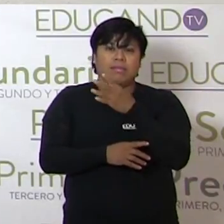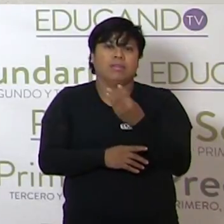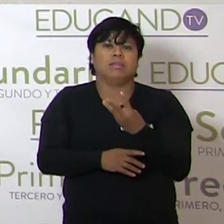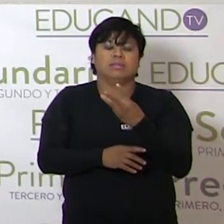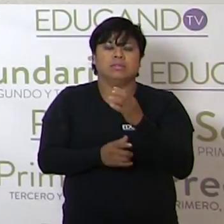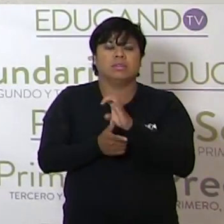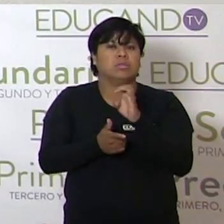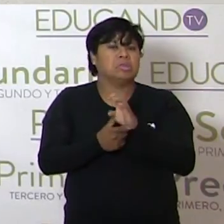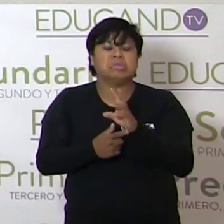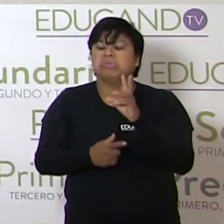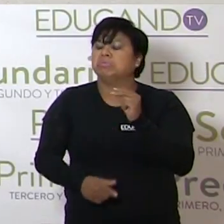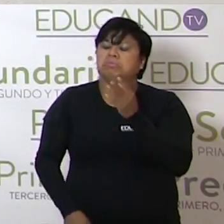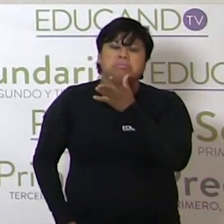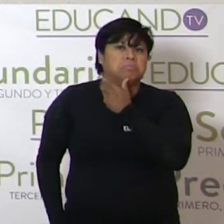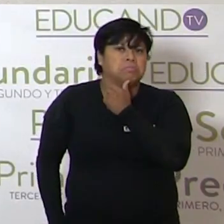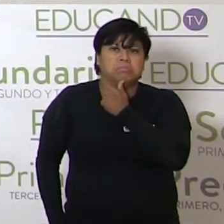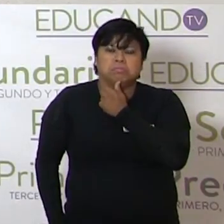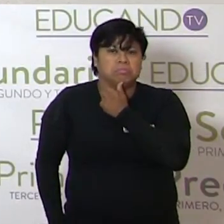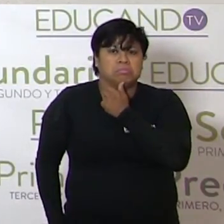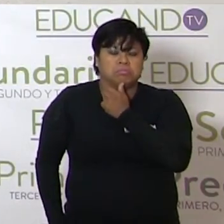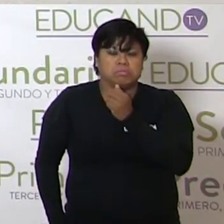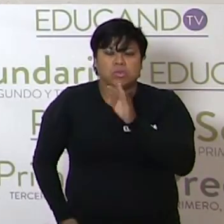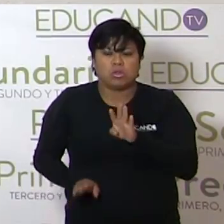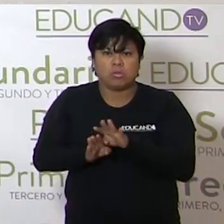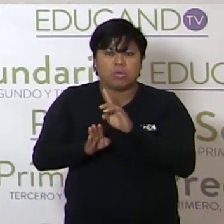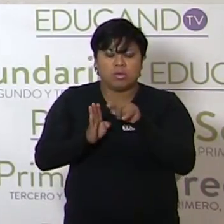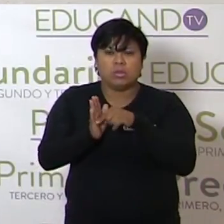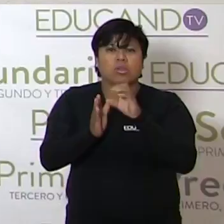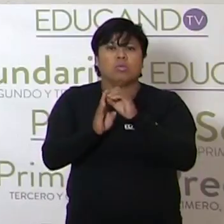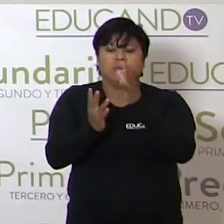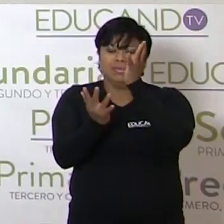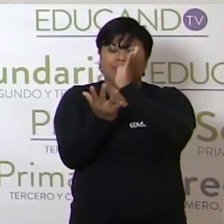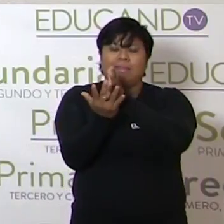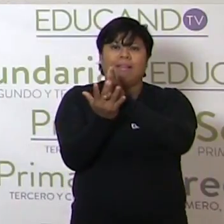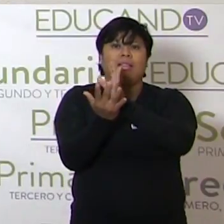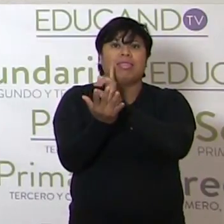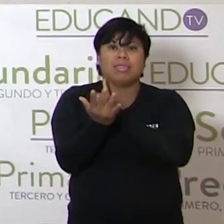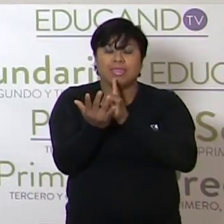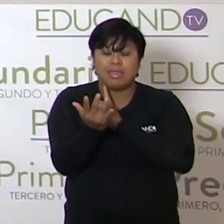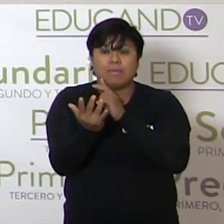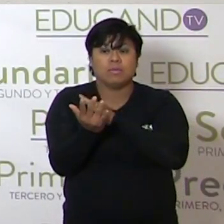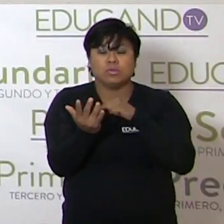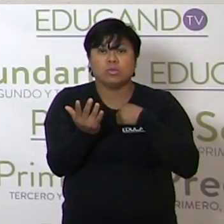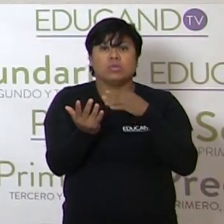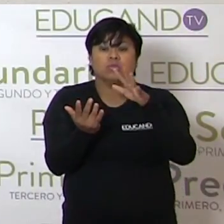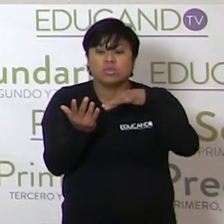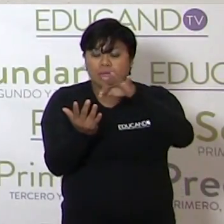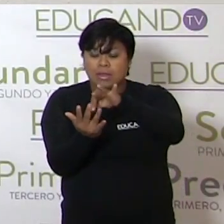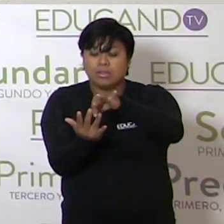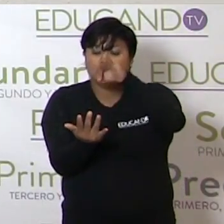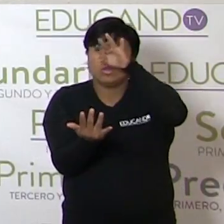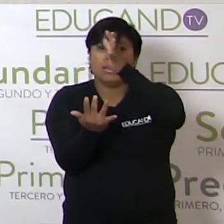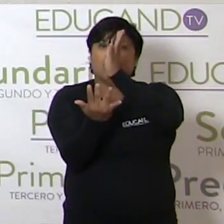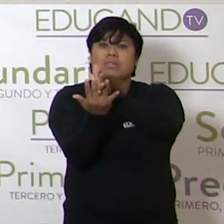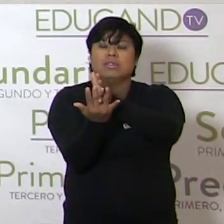tanto, tampoco ese podría ser el valor central de este conjunto de elementos. Pero podemos escoger estos